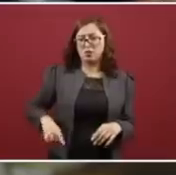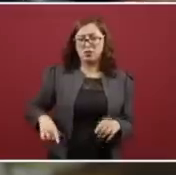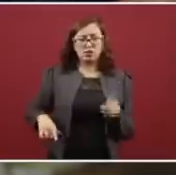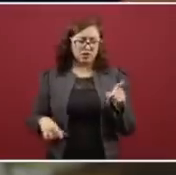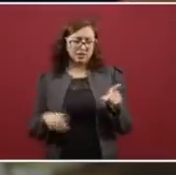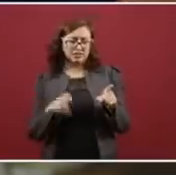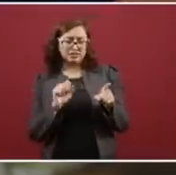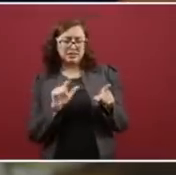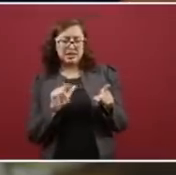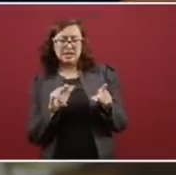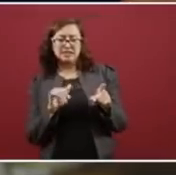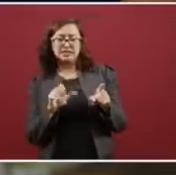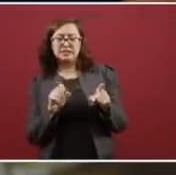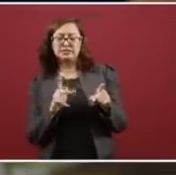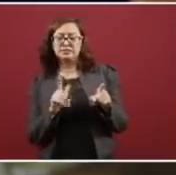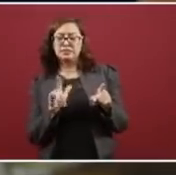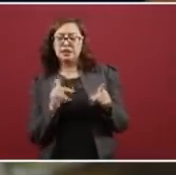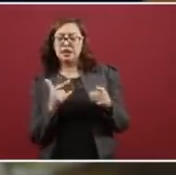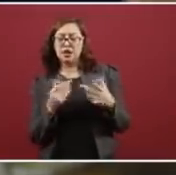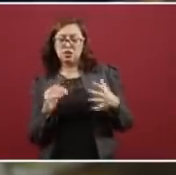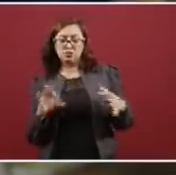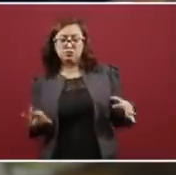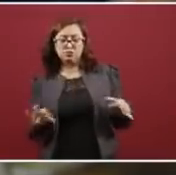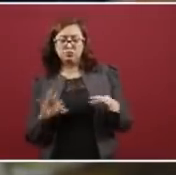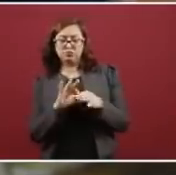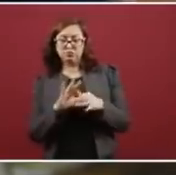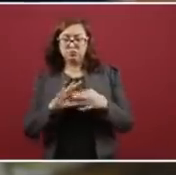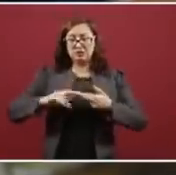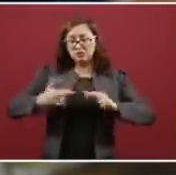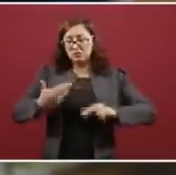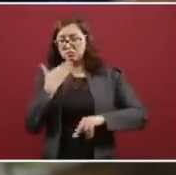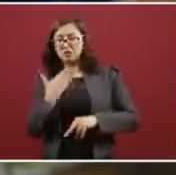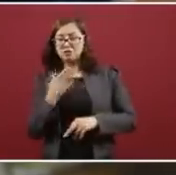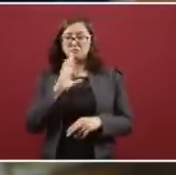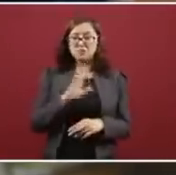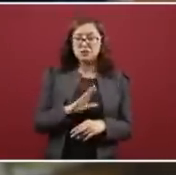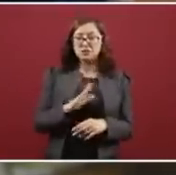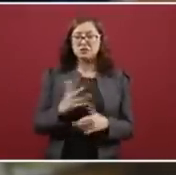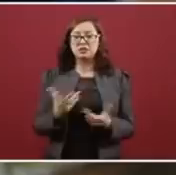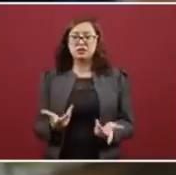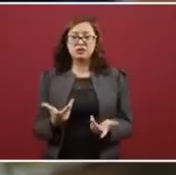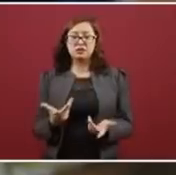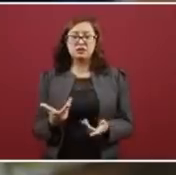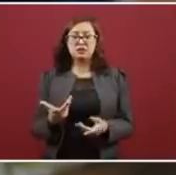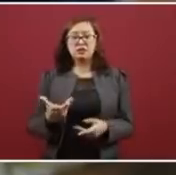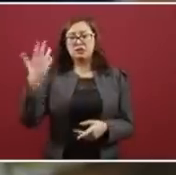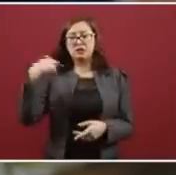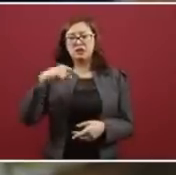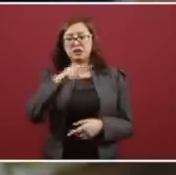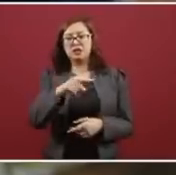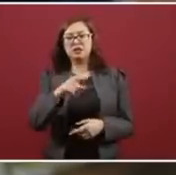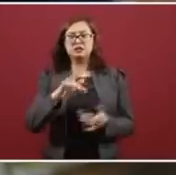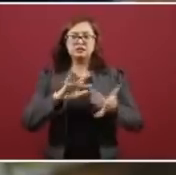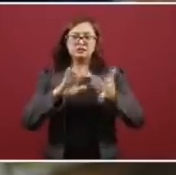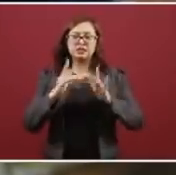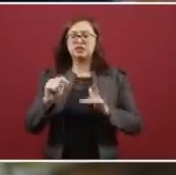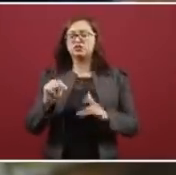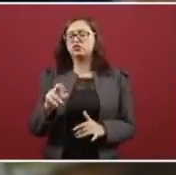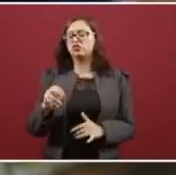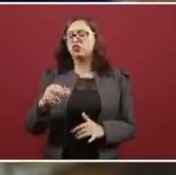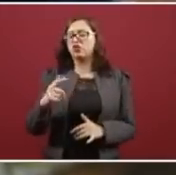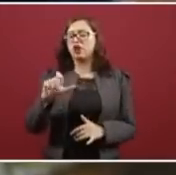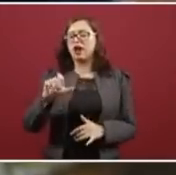salinas pliego y si en esto tiene que ver la cancelación de la licitación de la red troncal